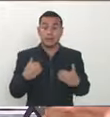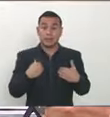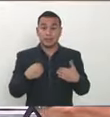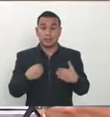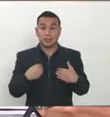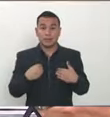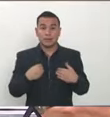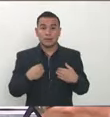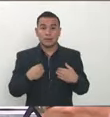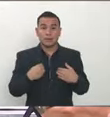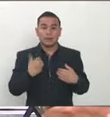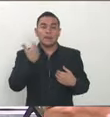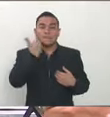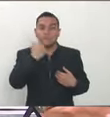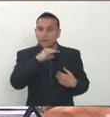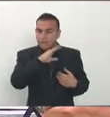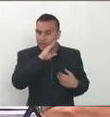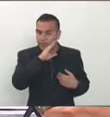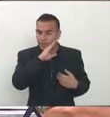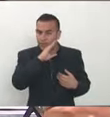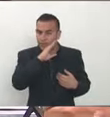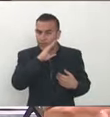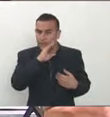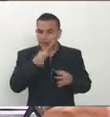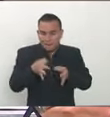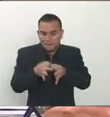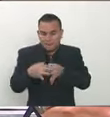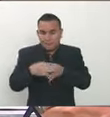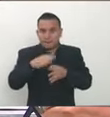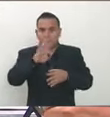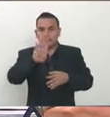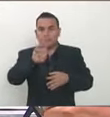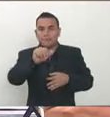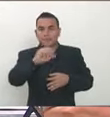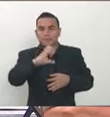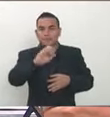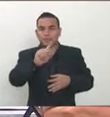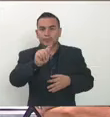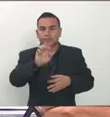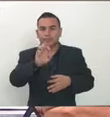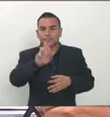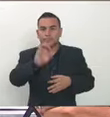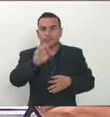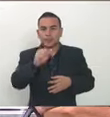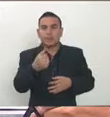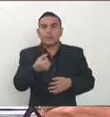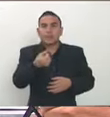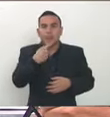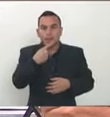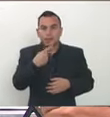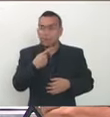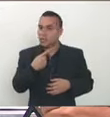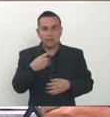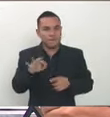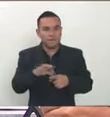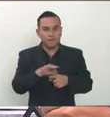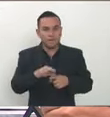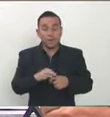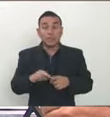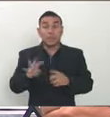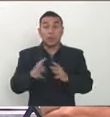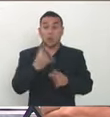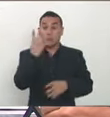infección bacteriana, que es diferente, pero lo hago como analogía, y dicen, bueno, apliquemos un antibiótico, y no funciona. Entonces aplican